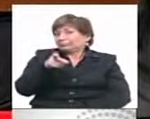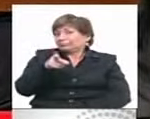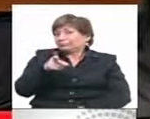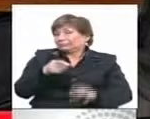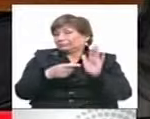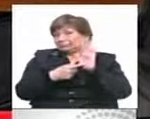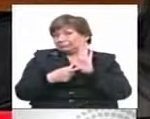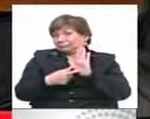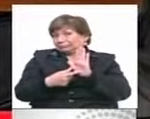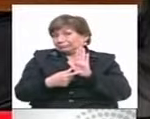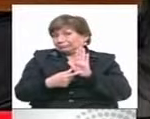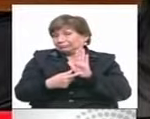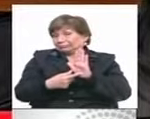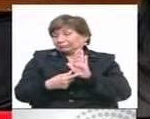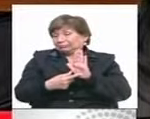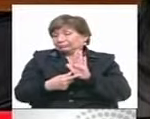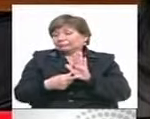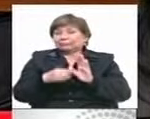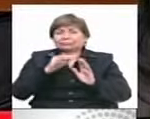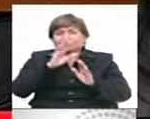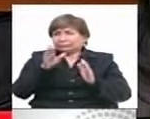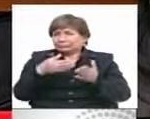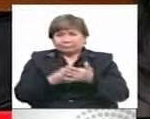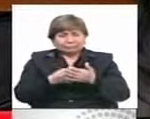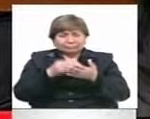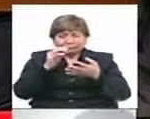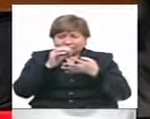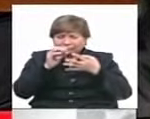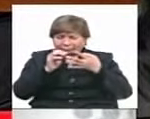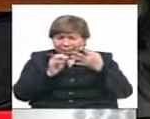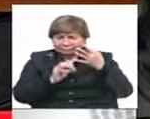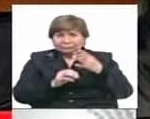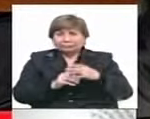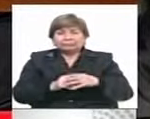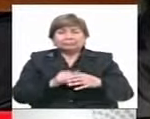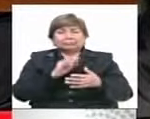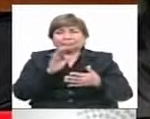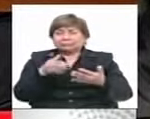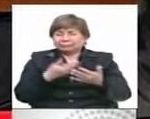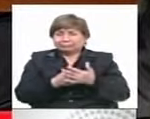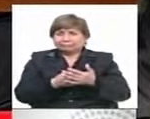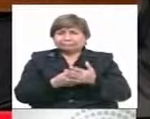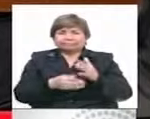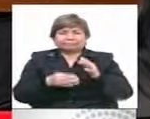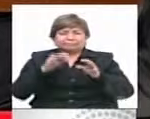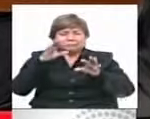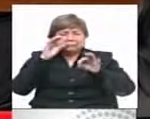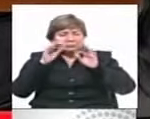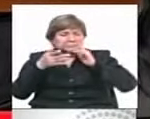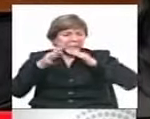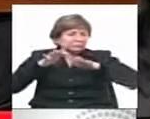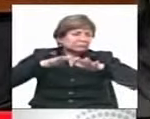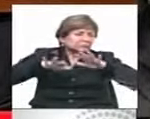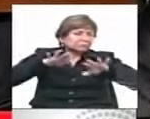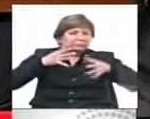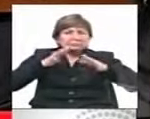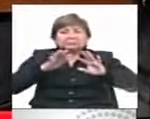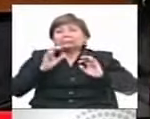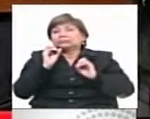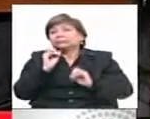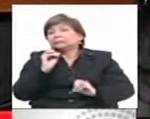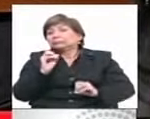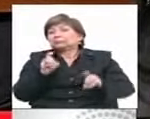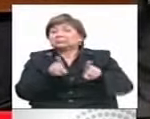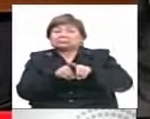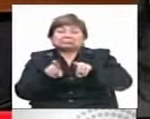ha señalado con todas sus inconsistencias, con todas sus superficialidades, o también, ¿por